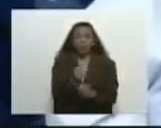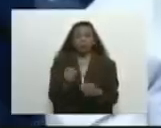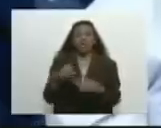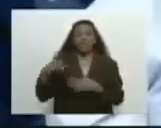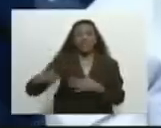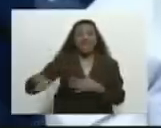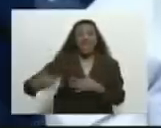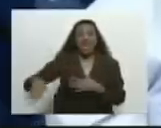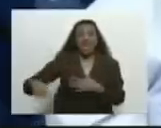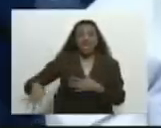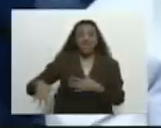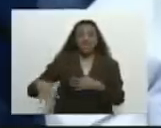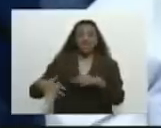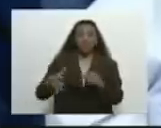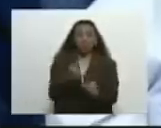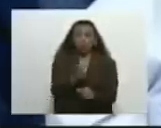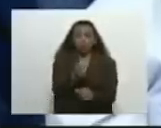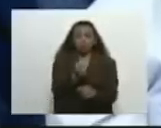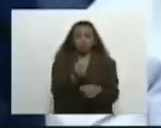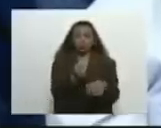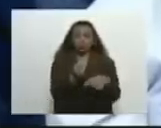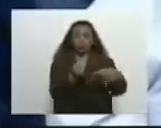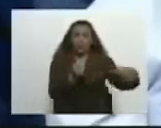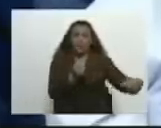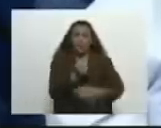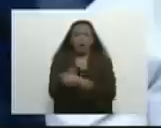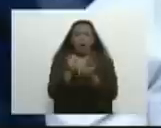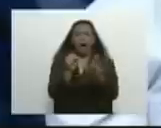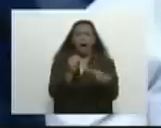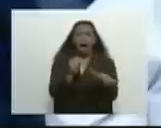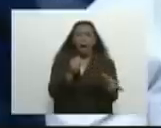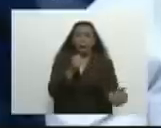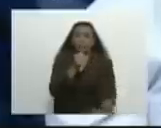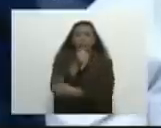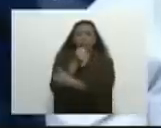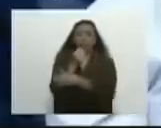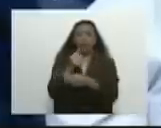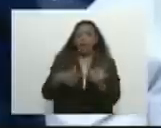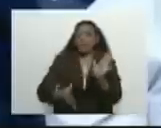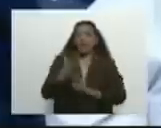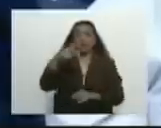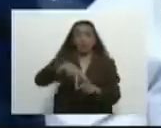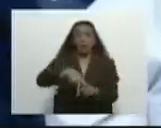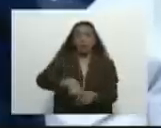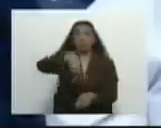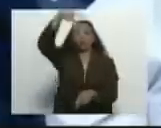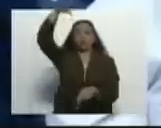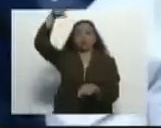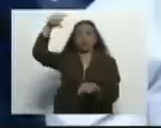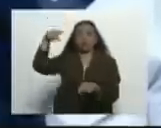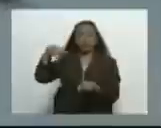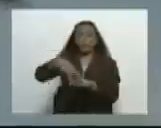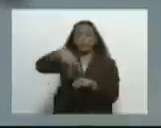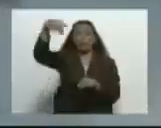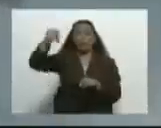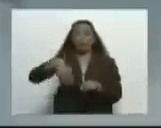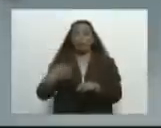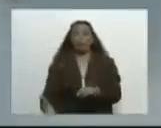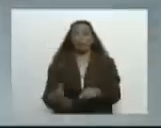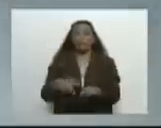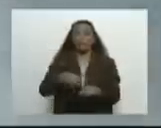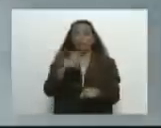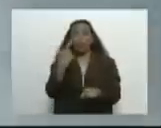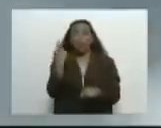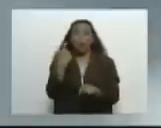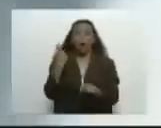que ocasionó fuego en ese motor, y lo sacaron de inmediato rumbo hacia la base del Libertador buscando